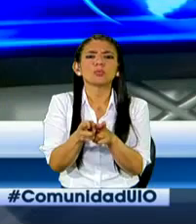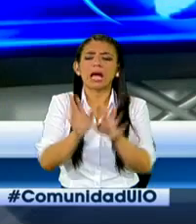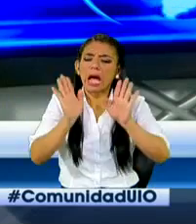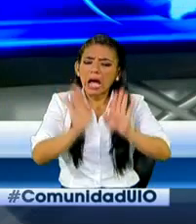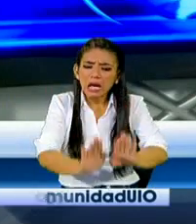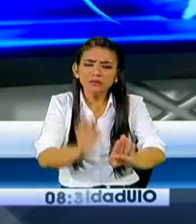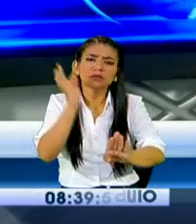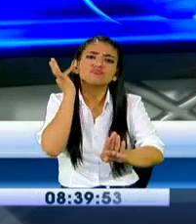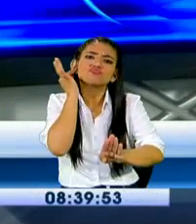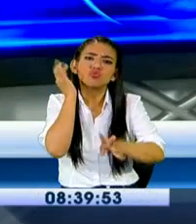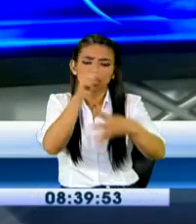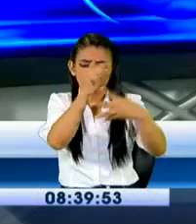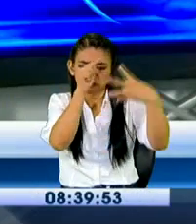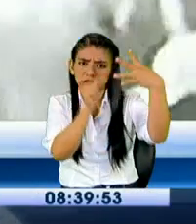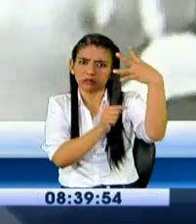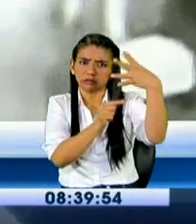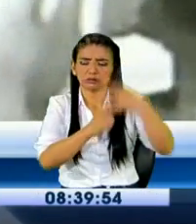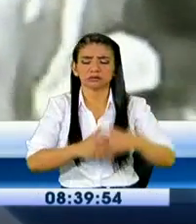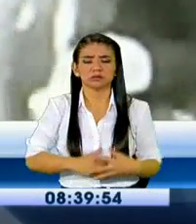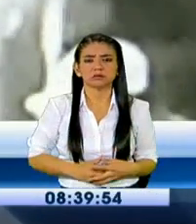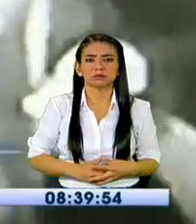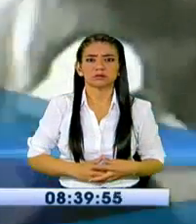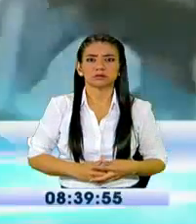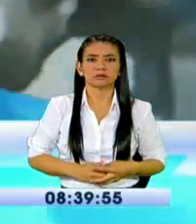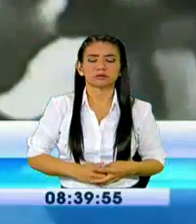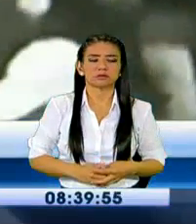caso registrado en los últimos meses.